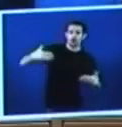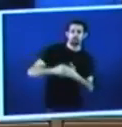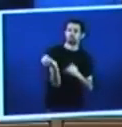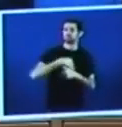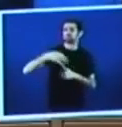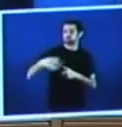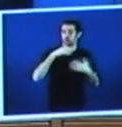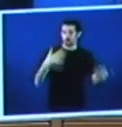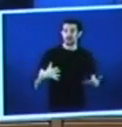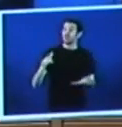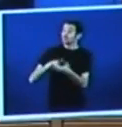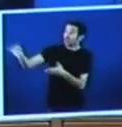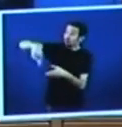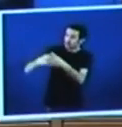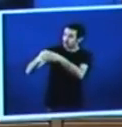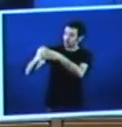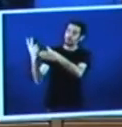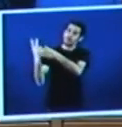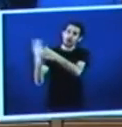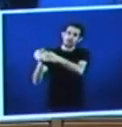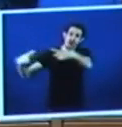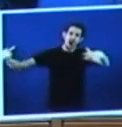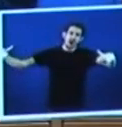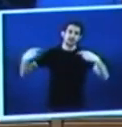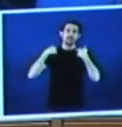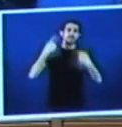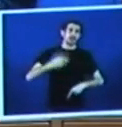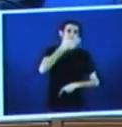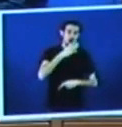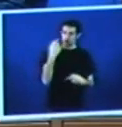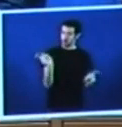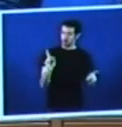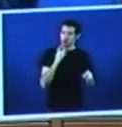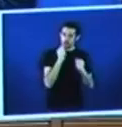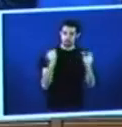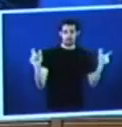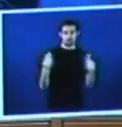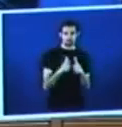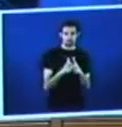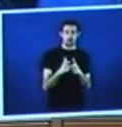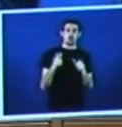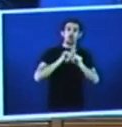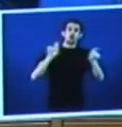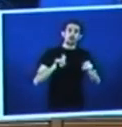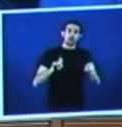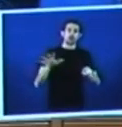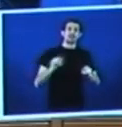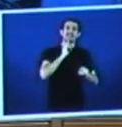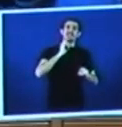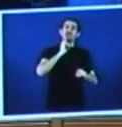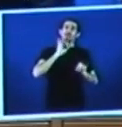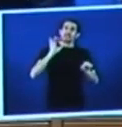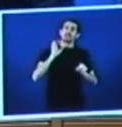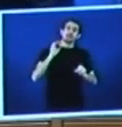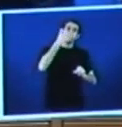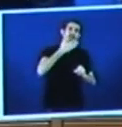fracaso escolar y con nos disminuyó. Tenemos más ordenadores en las escuelas públicas y más idiomas en las escuelas públicas que en